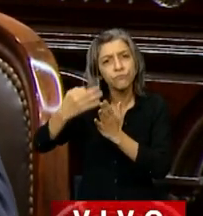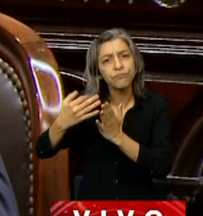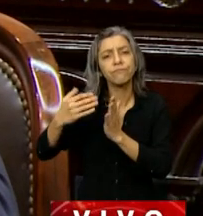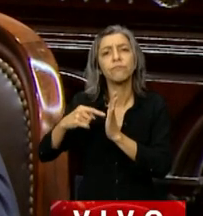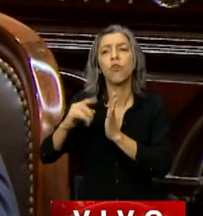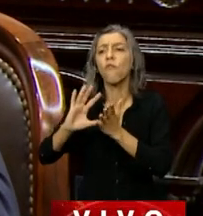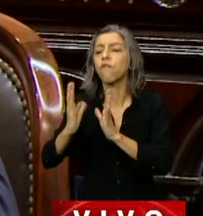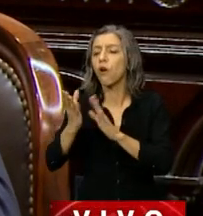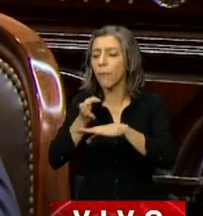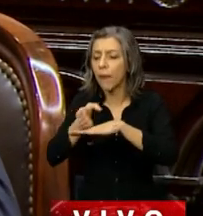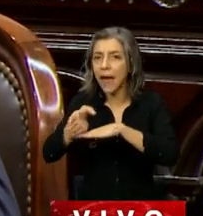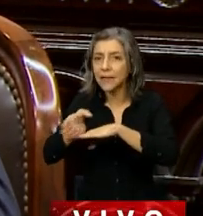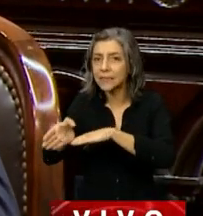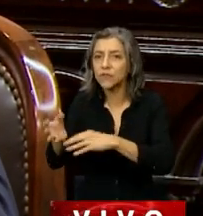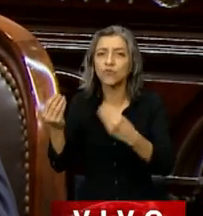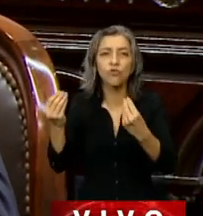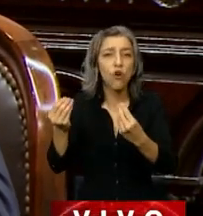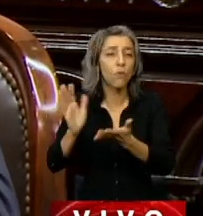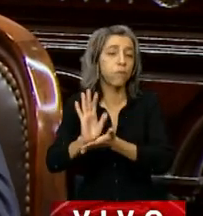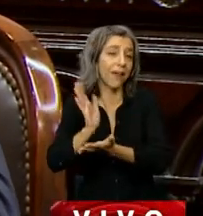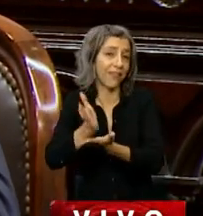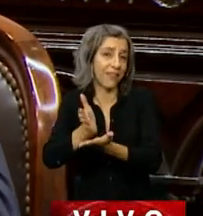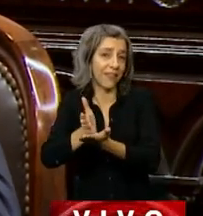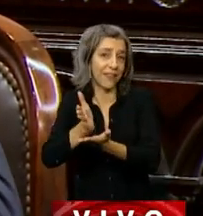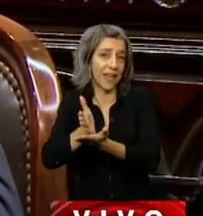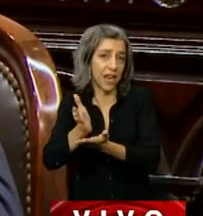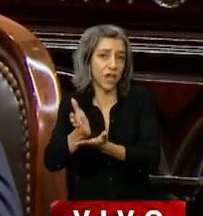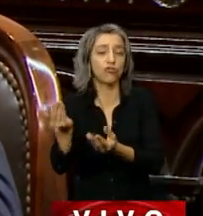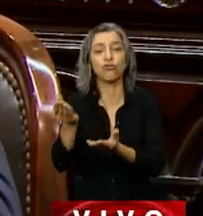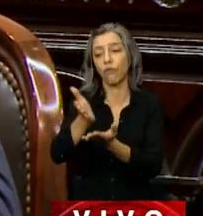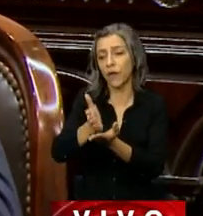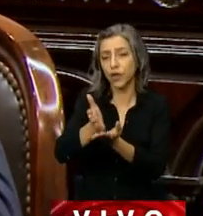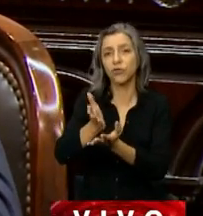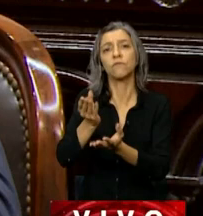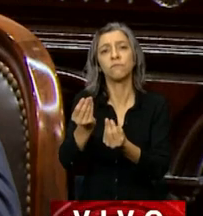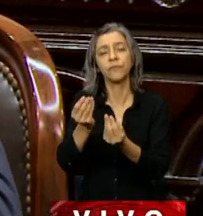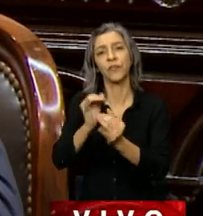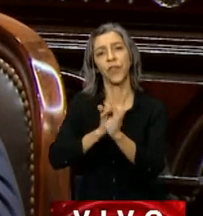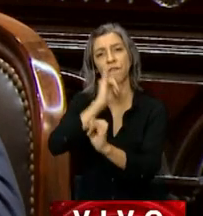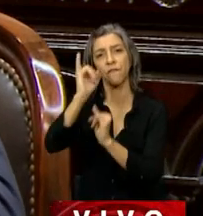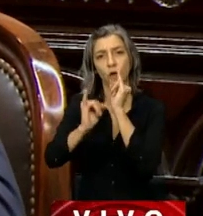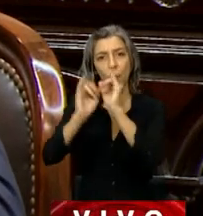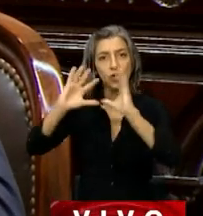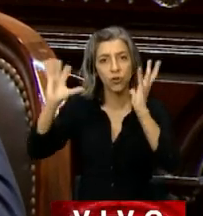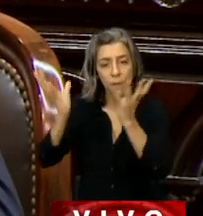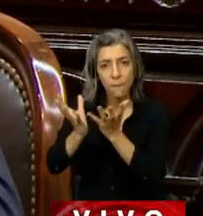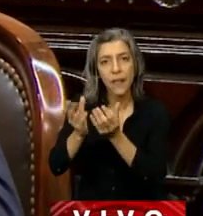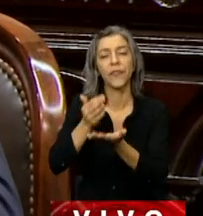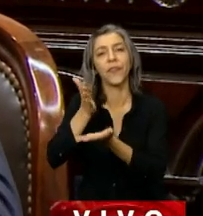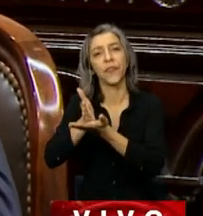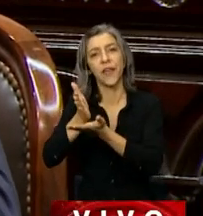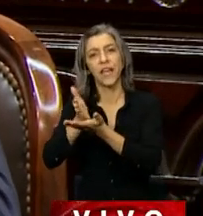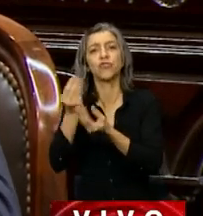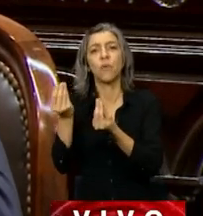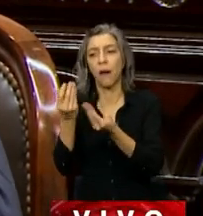de acceso y que se entiende ese derecho de acceso a la información ambiental, el derecho a la participación pública en